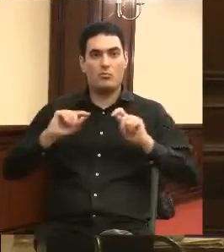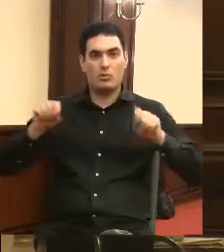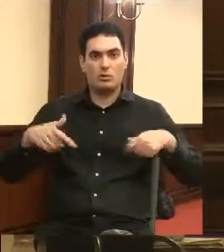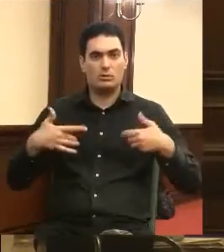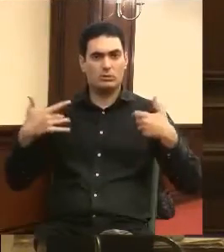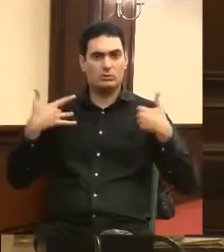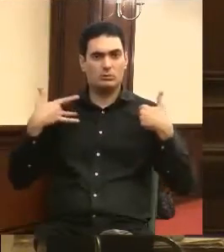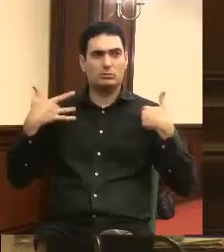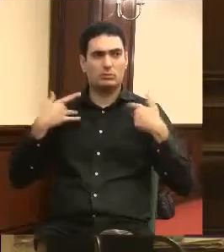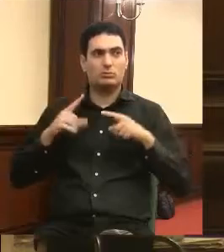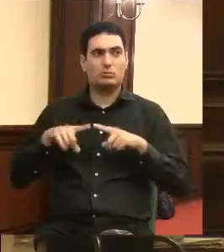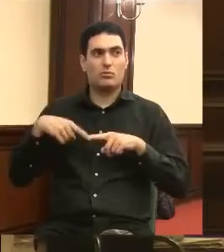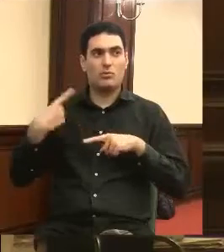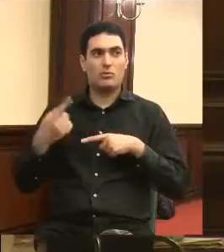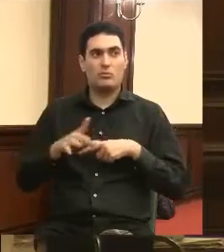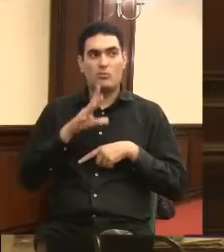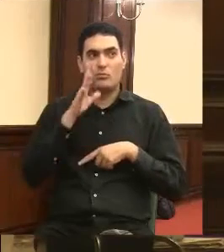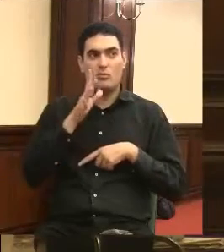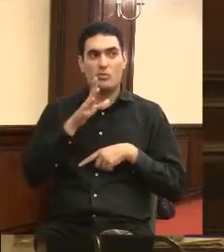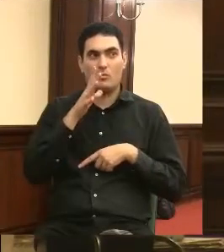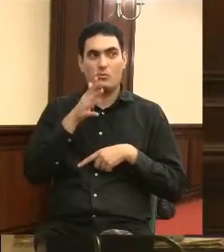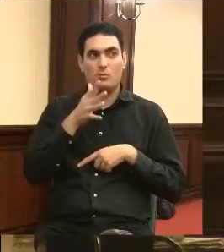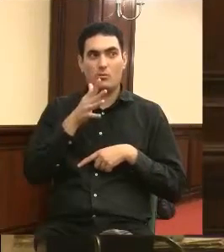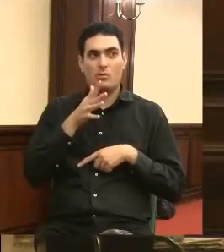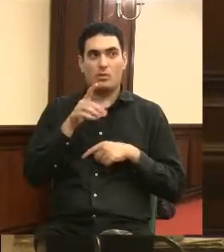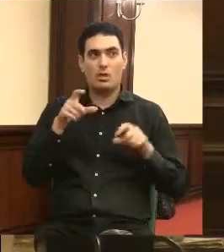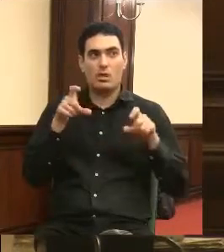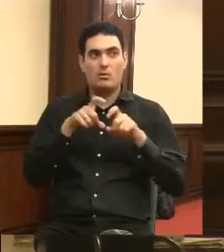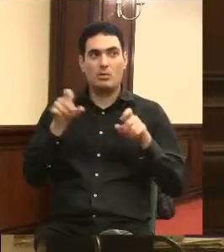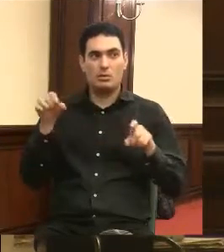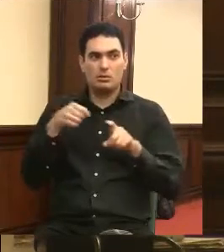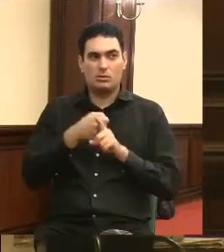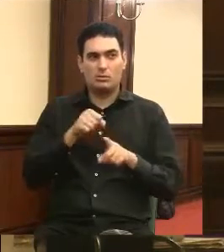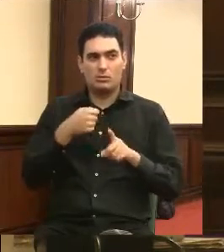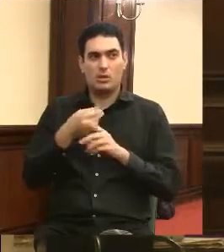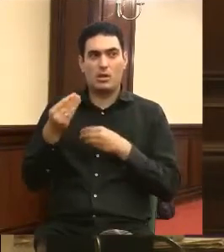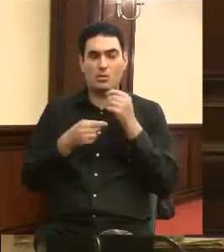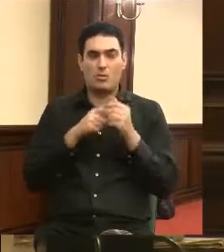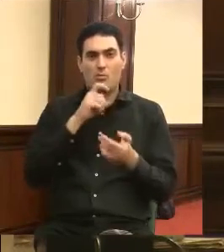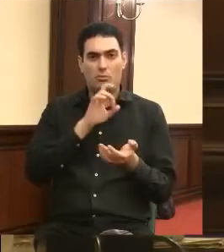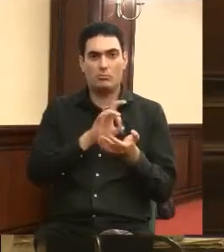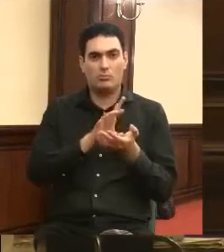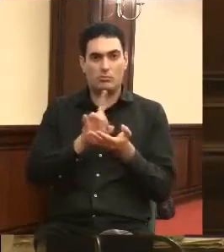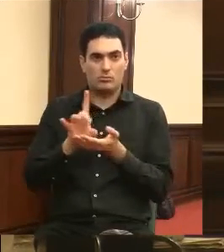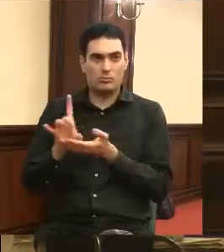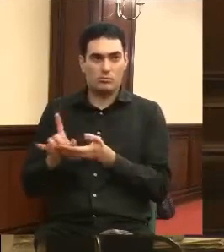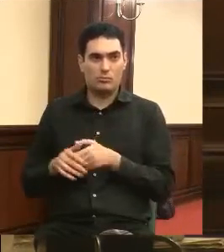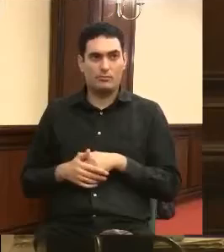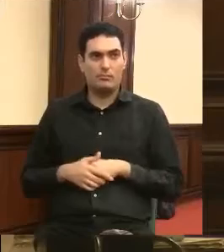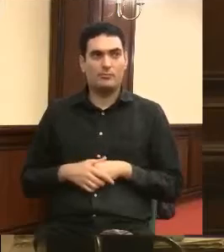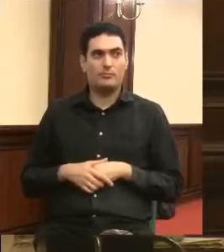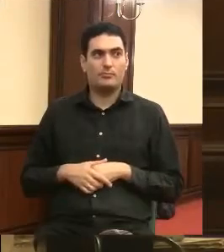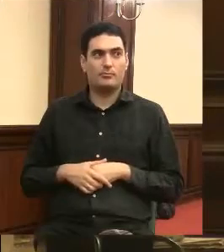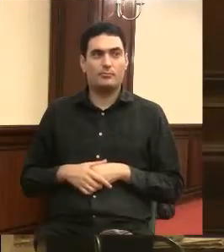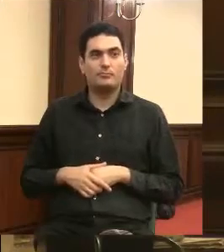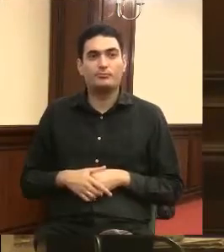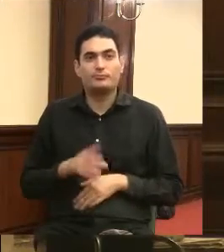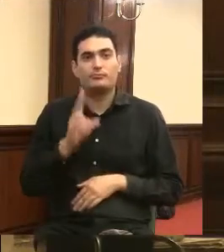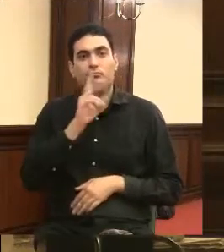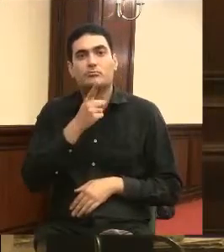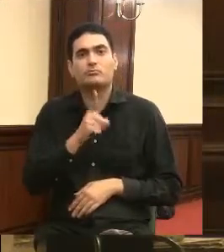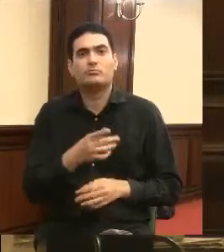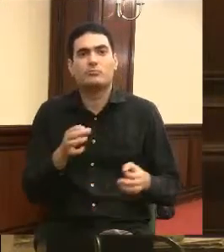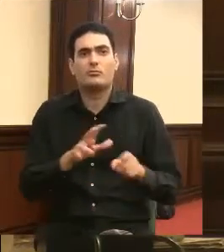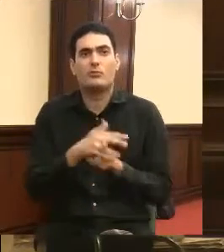y que están sufriendo desde entonces las consecuencias de la represión empresarial mediante despidos y persecución absoluta.